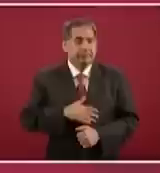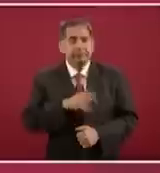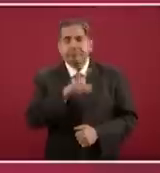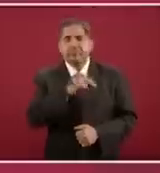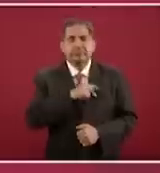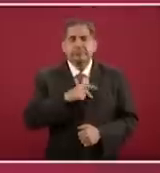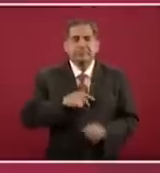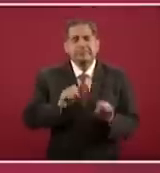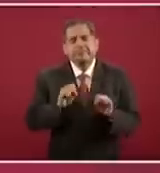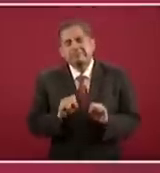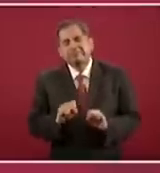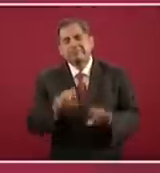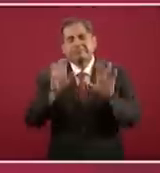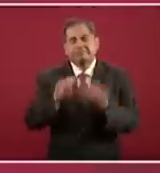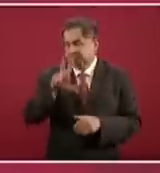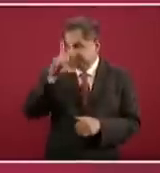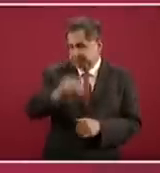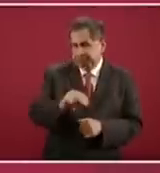impunidad,